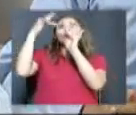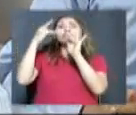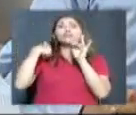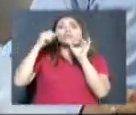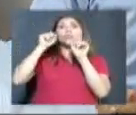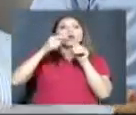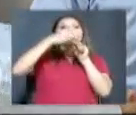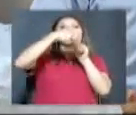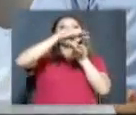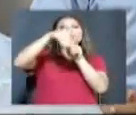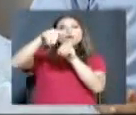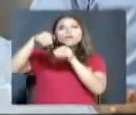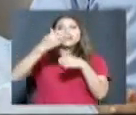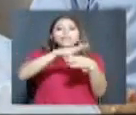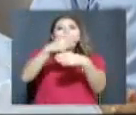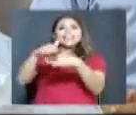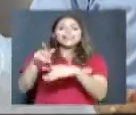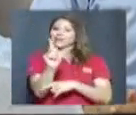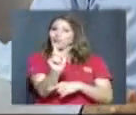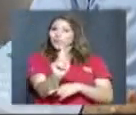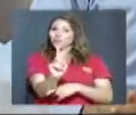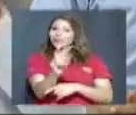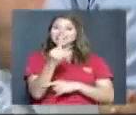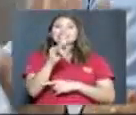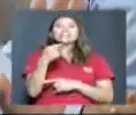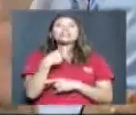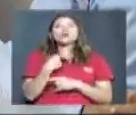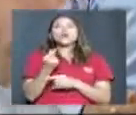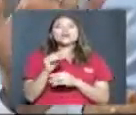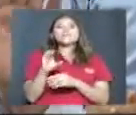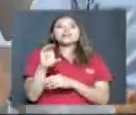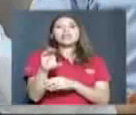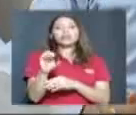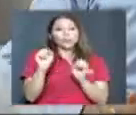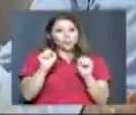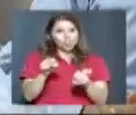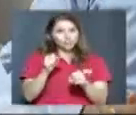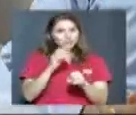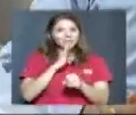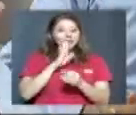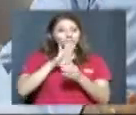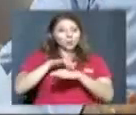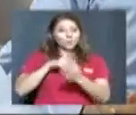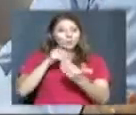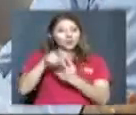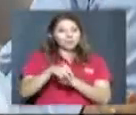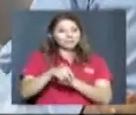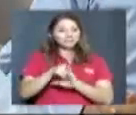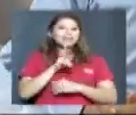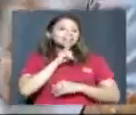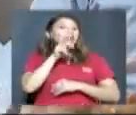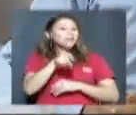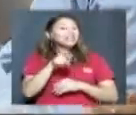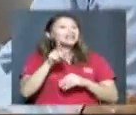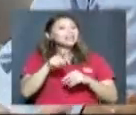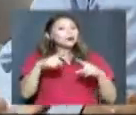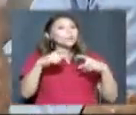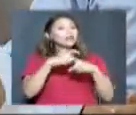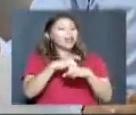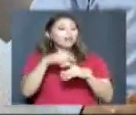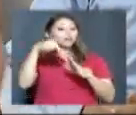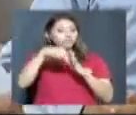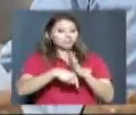solo transmisor. Entonces, si yo invierto, podemos hablar de programas. Eso es un tema que daría margen a un otro programa de discusión porque es complicado. Y